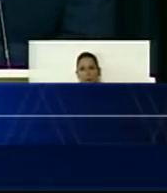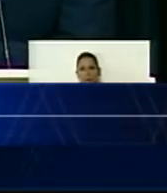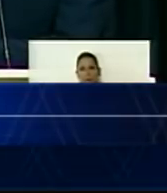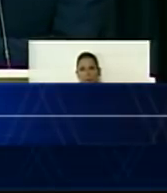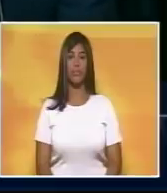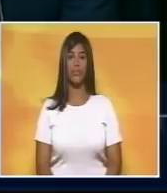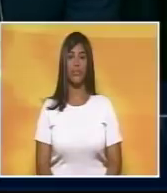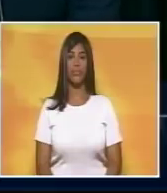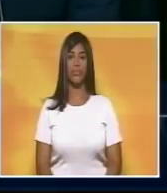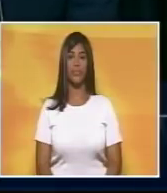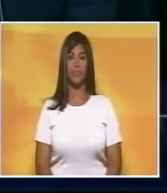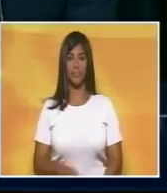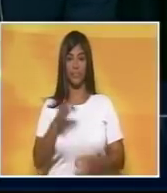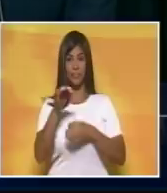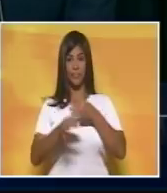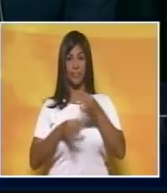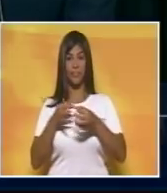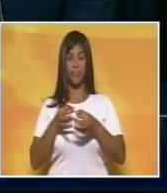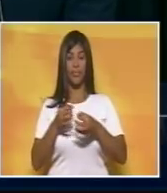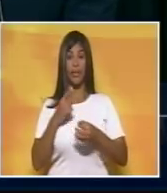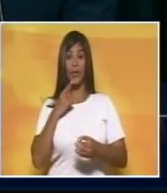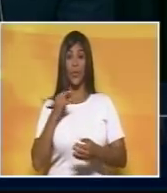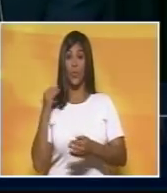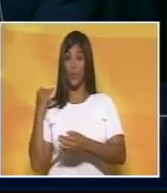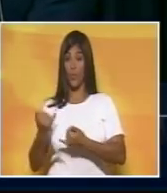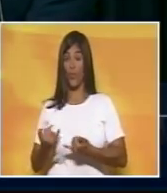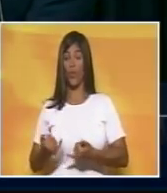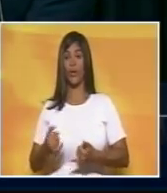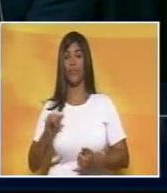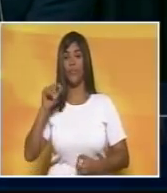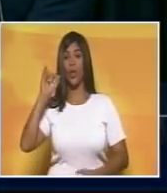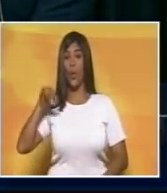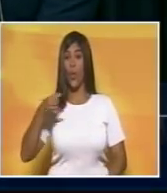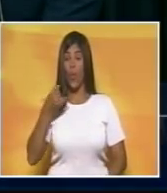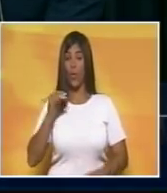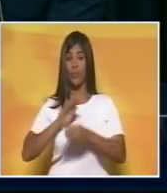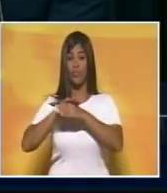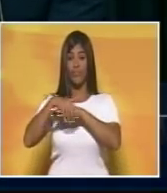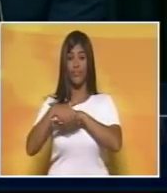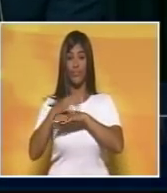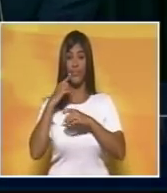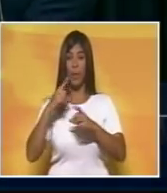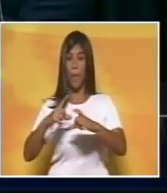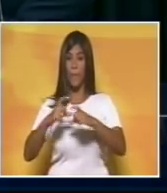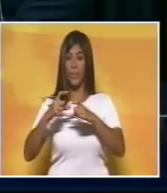Fíjense, estos son las capturas de pantalla